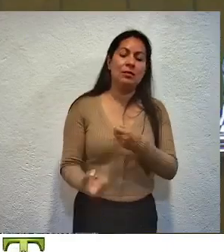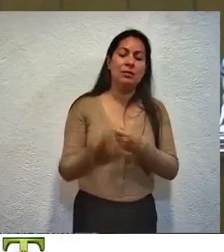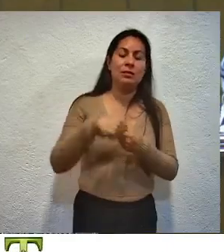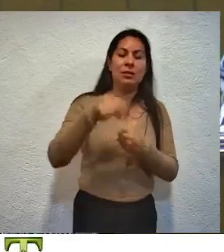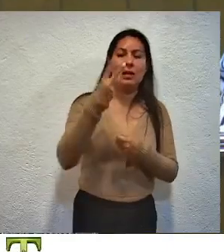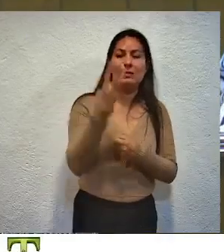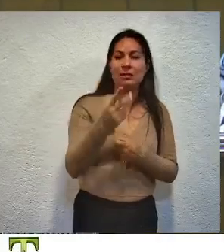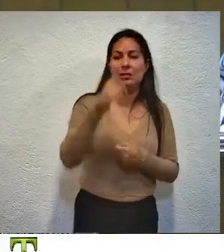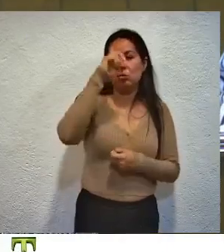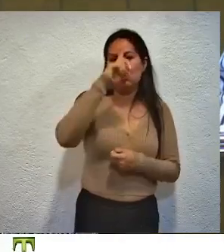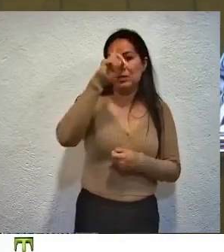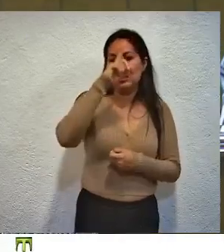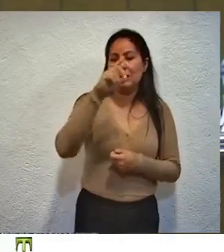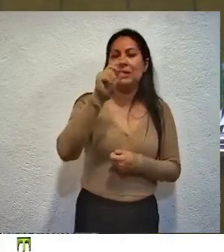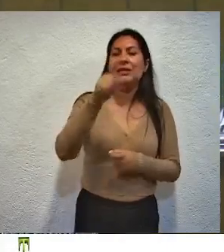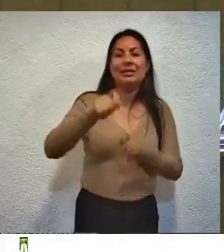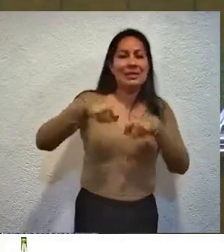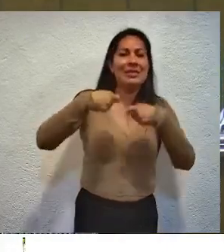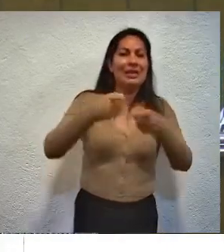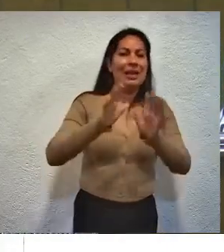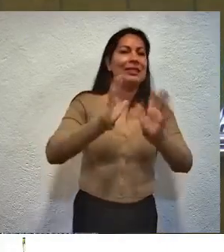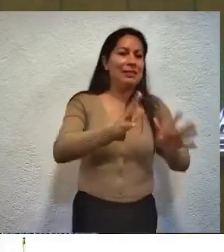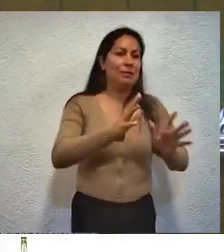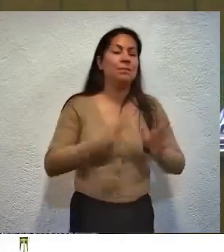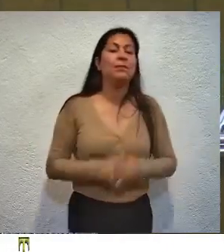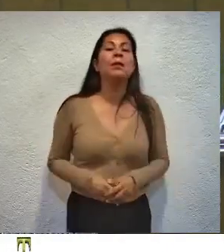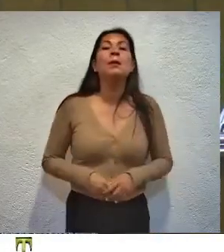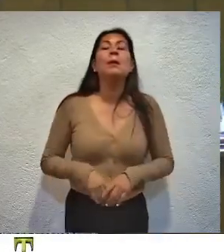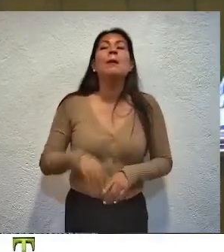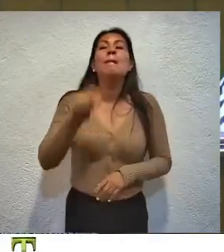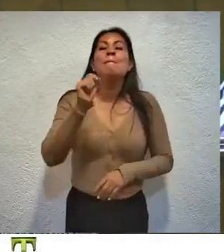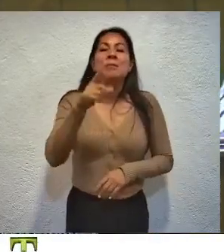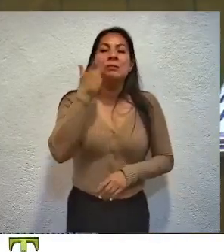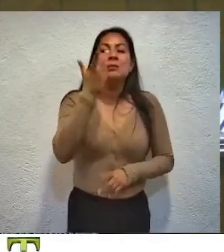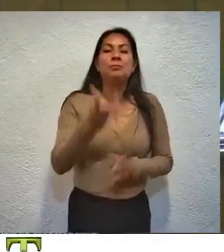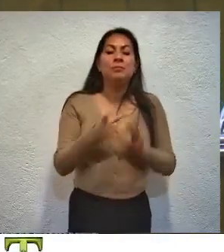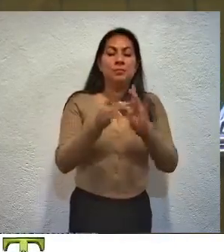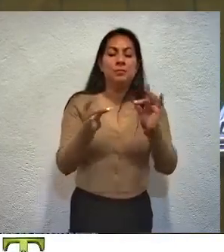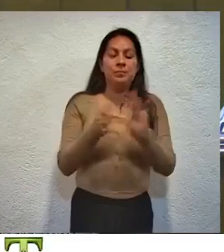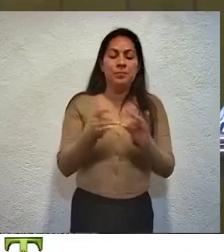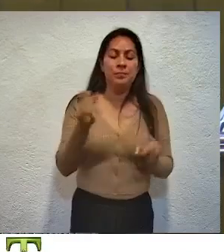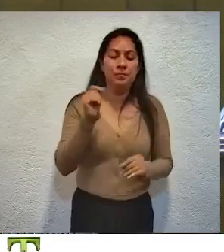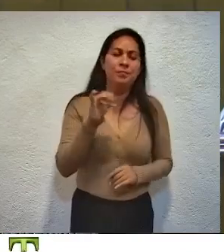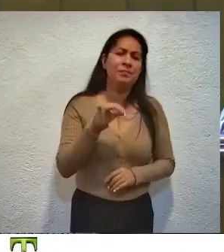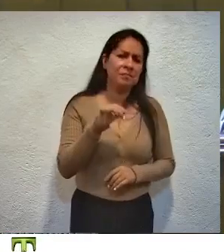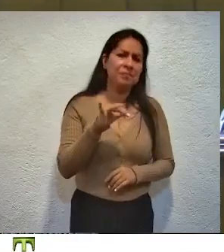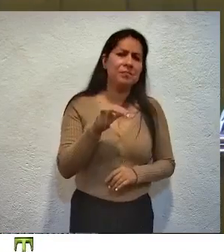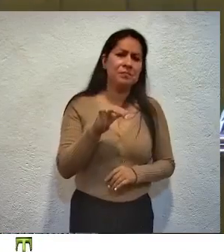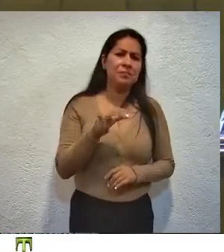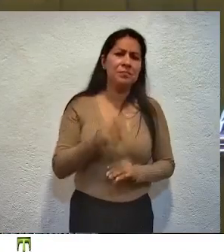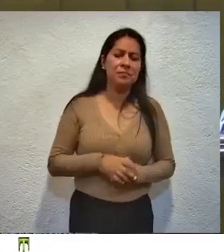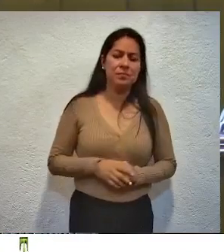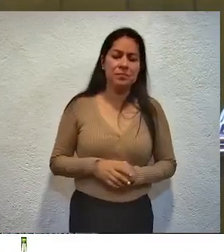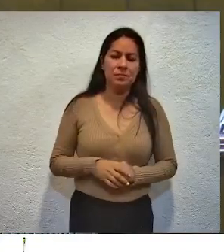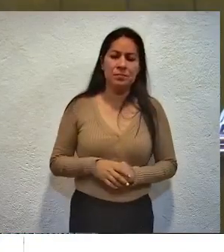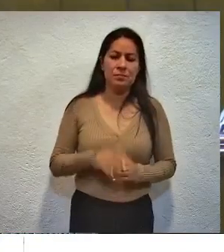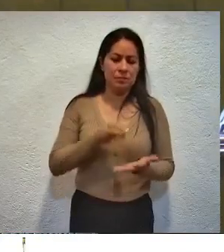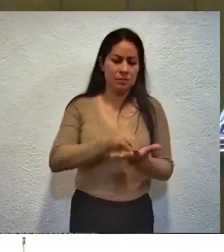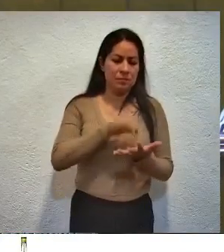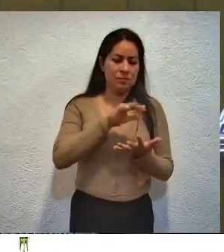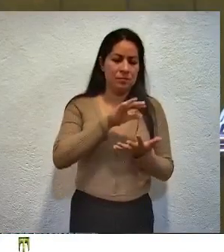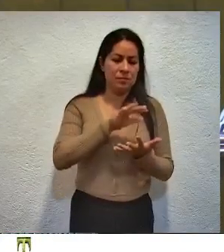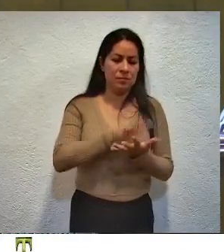3 consejerías ya designadas. También quiero decir que efectivamente la